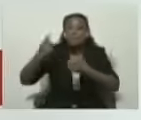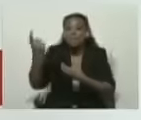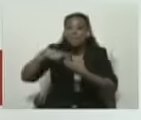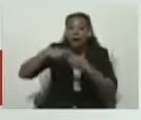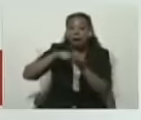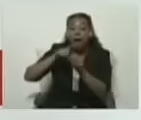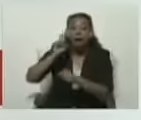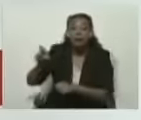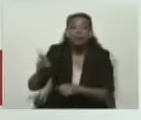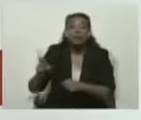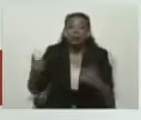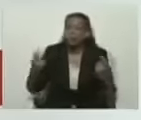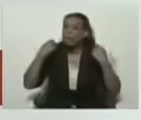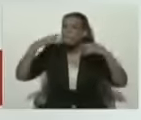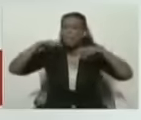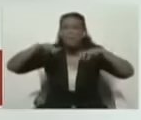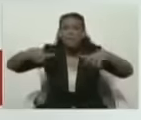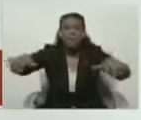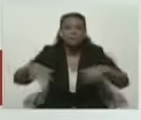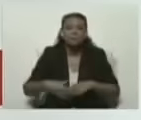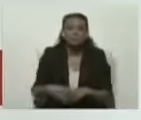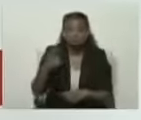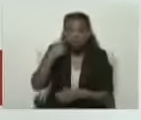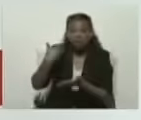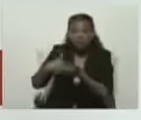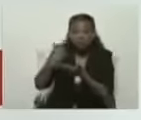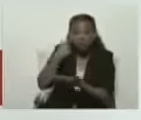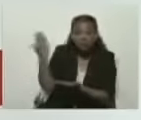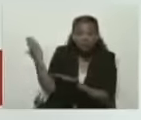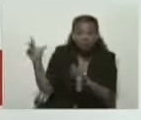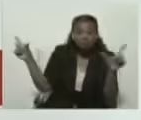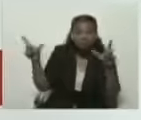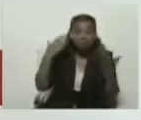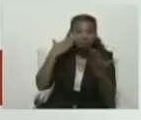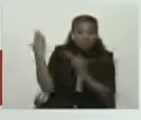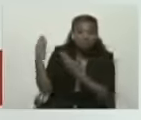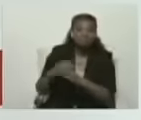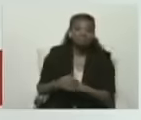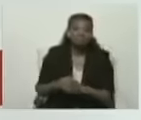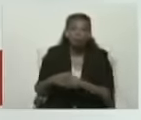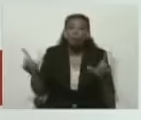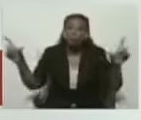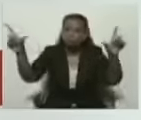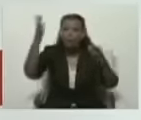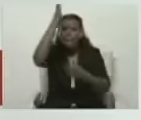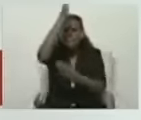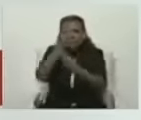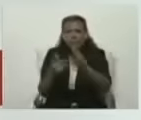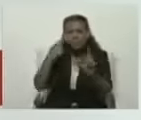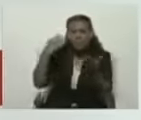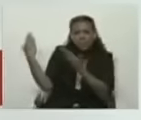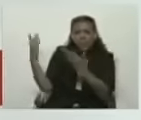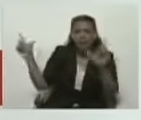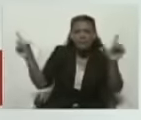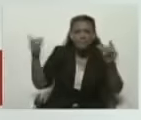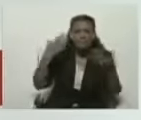salió en su peregrinar. ¿Lo pudieron mostrar? O pica la pantalla, Edgar.